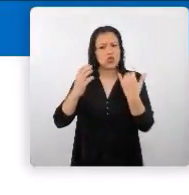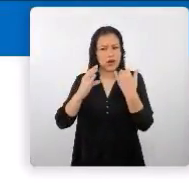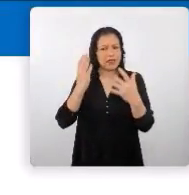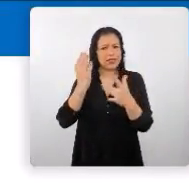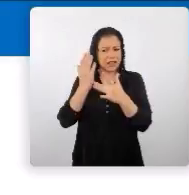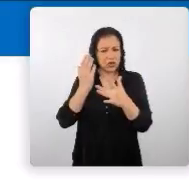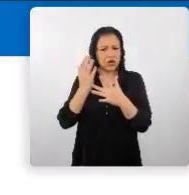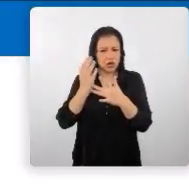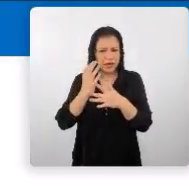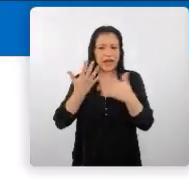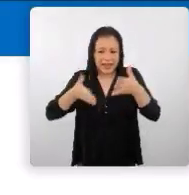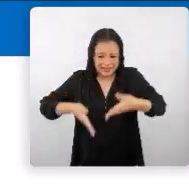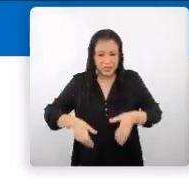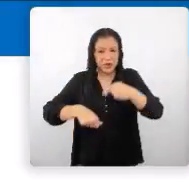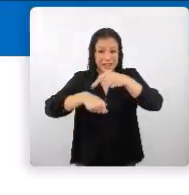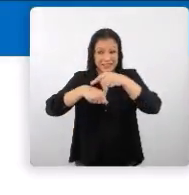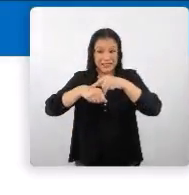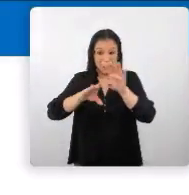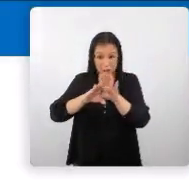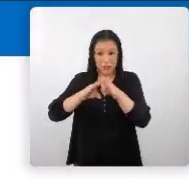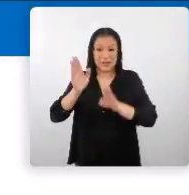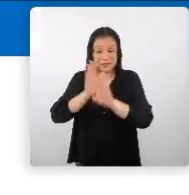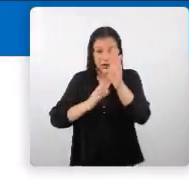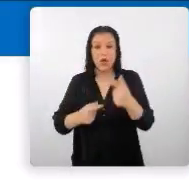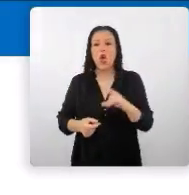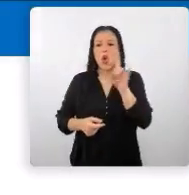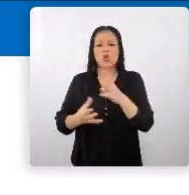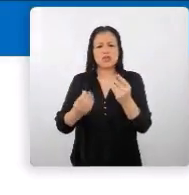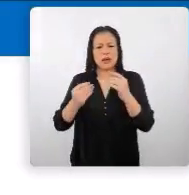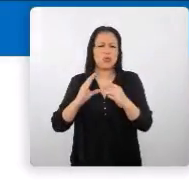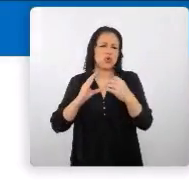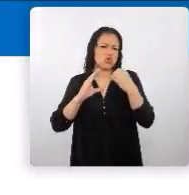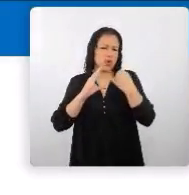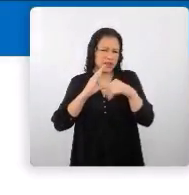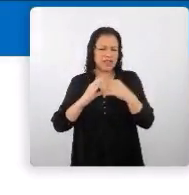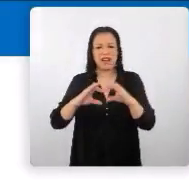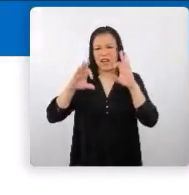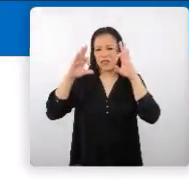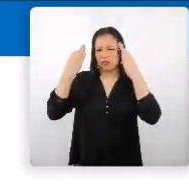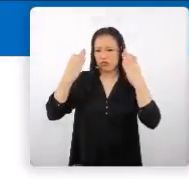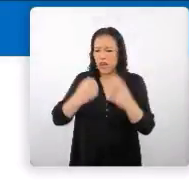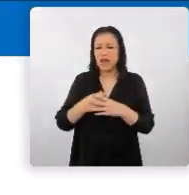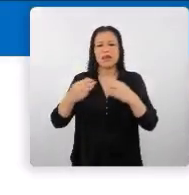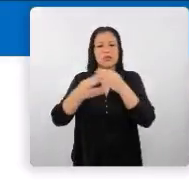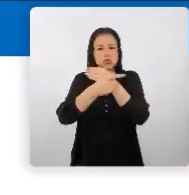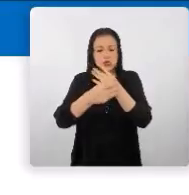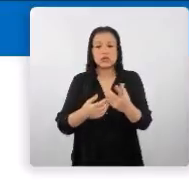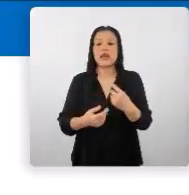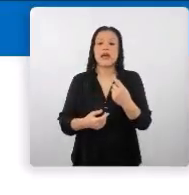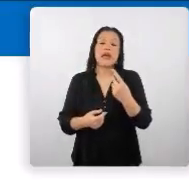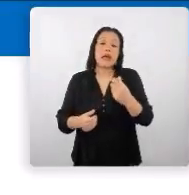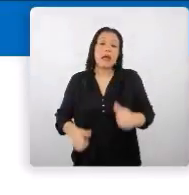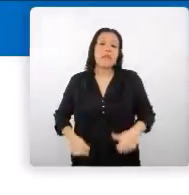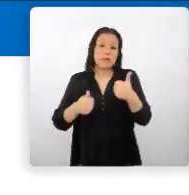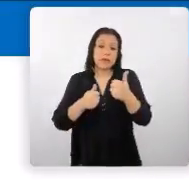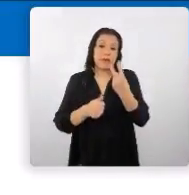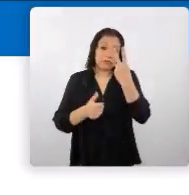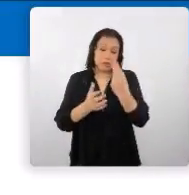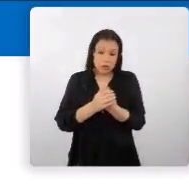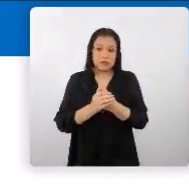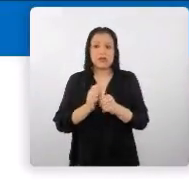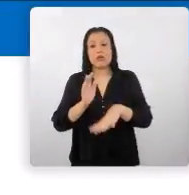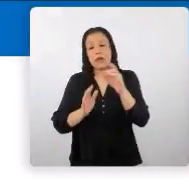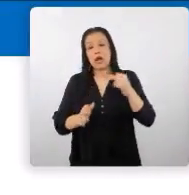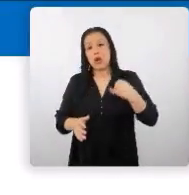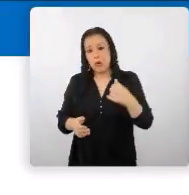han nacido con la tecnología, utilizan mucho la internet y las redes sociales, viven en parejas y los más jóvenes todavía